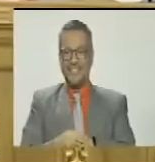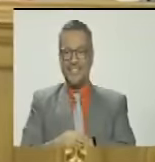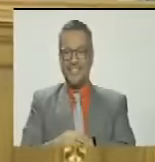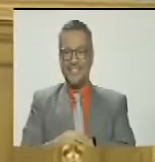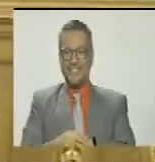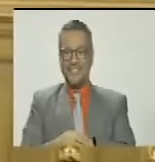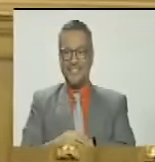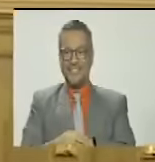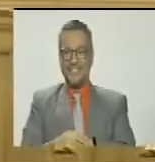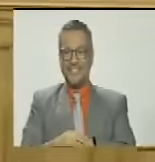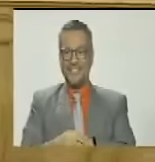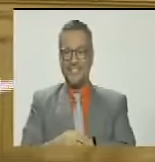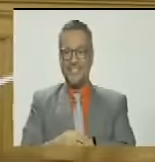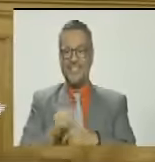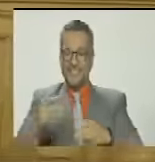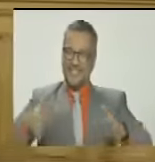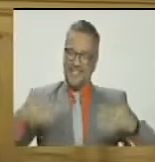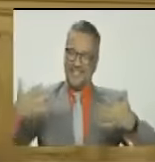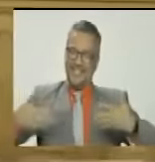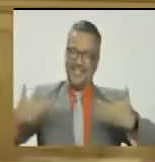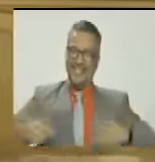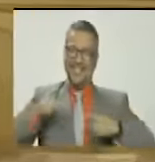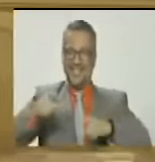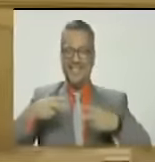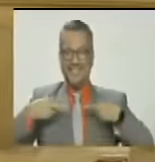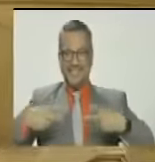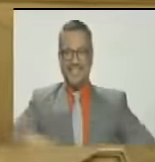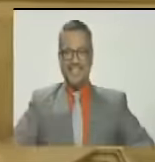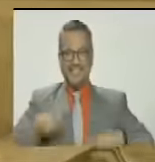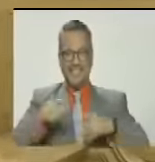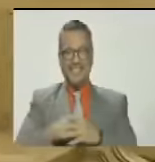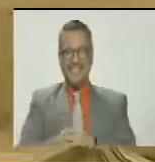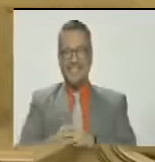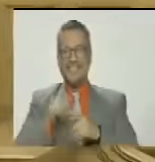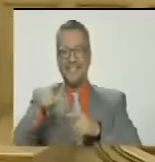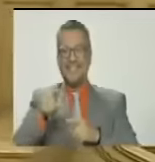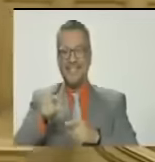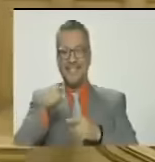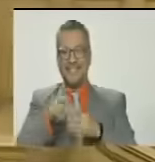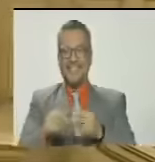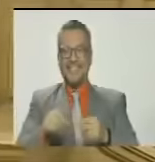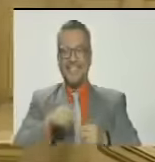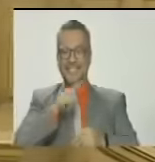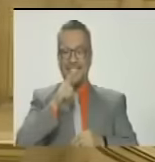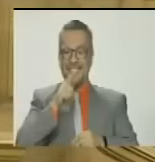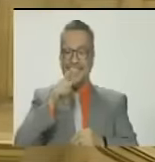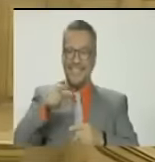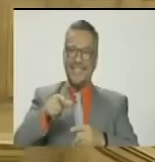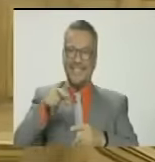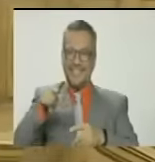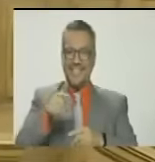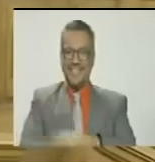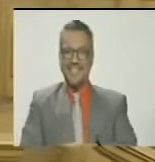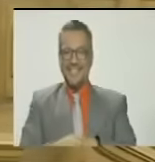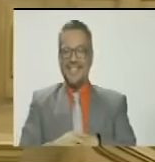Está bien, pero bueno. Alégrense, vale, alegren la vida. No se van a poner como los amargados ahí,